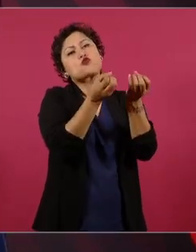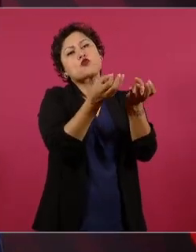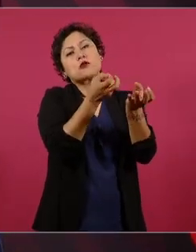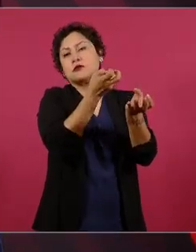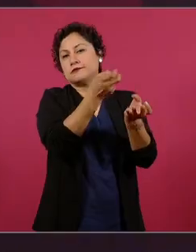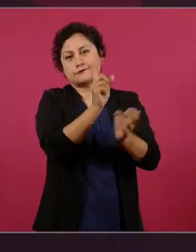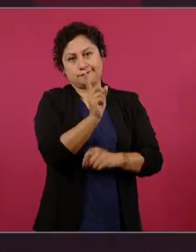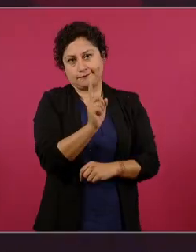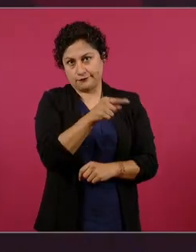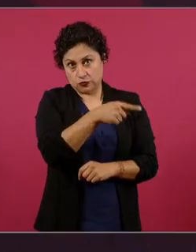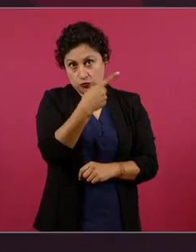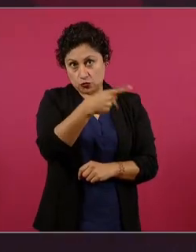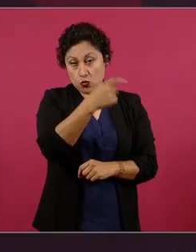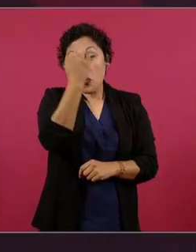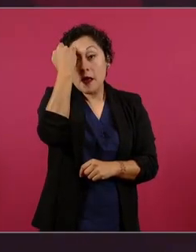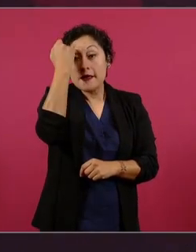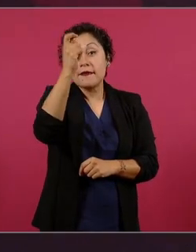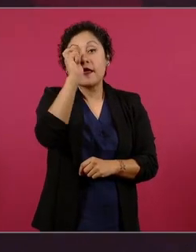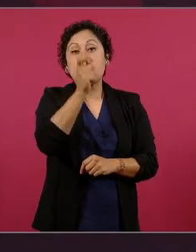fomento.